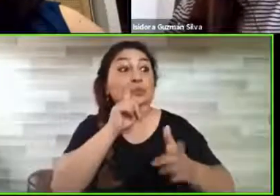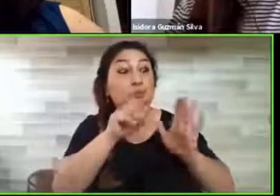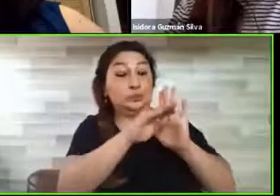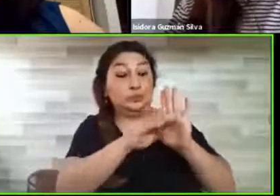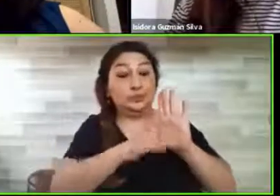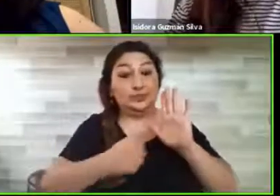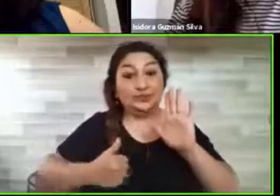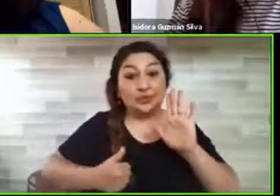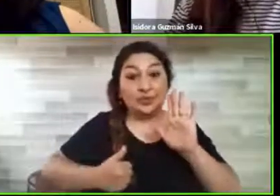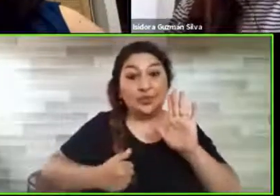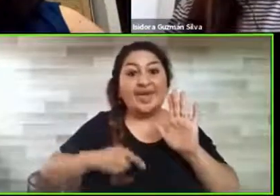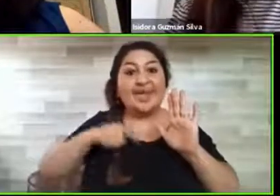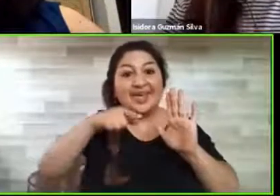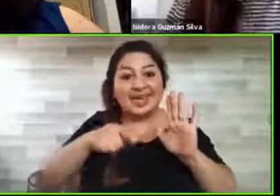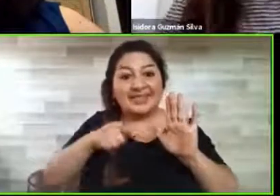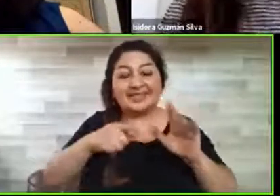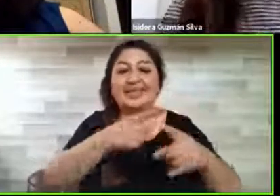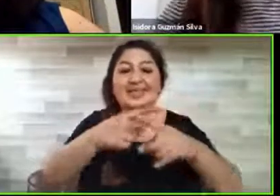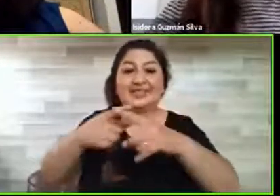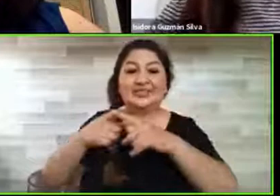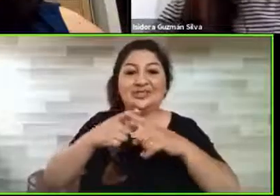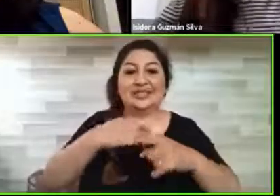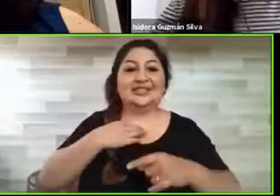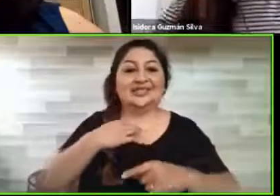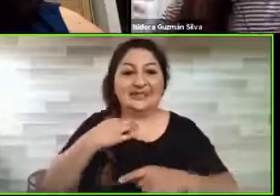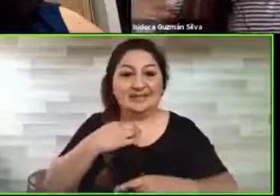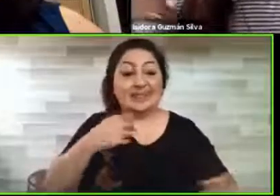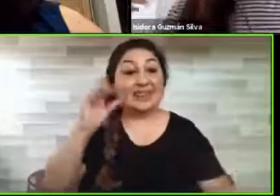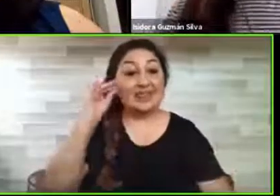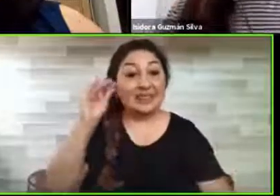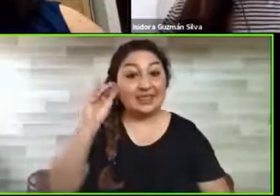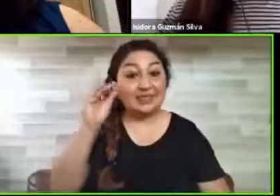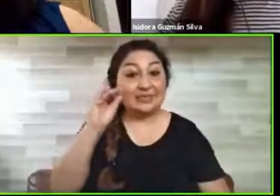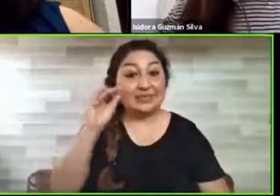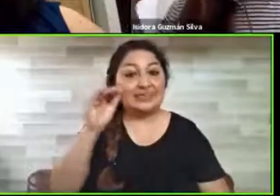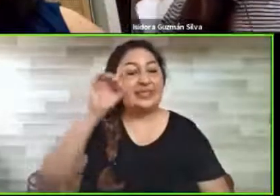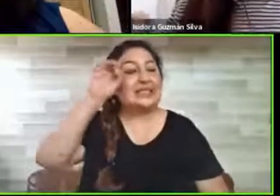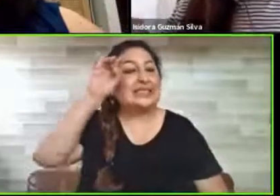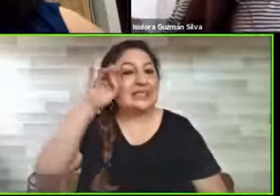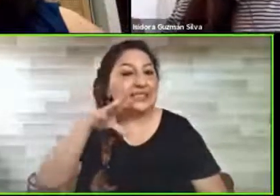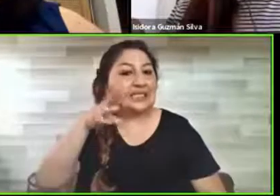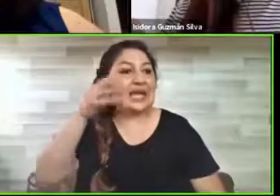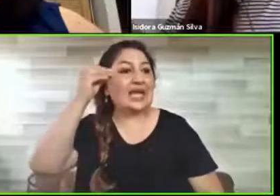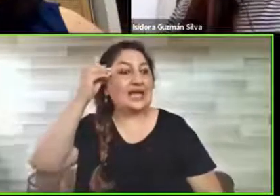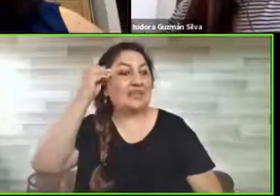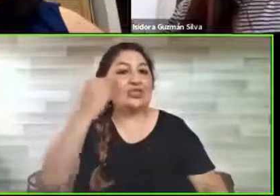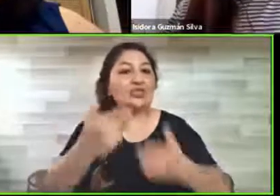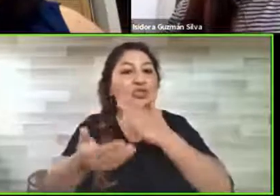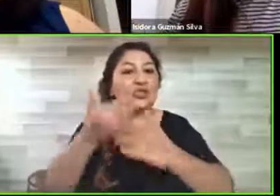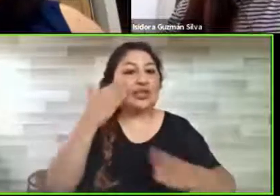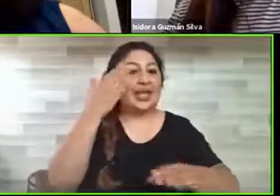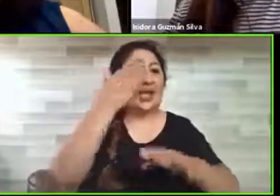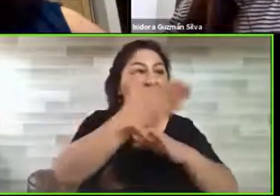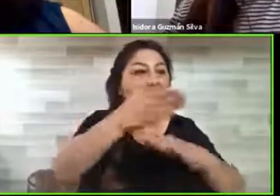sociedad civil sobre todo la sociedad con discapacidad sepa a dónde puede ir y recurrir